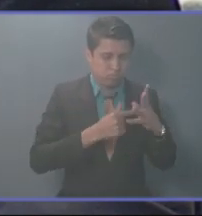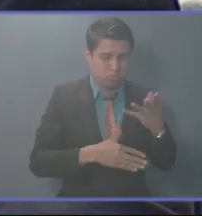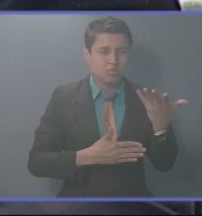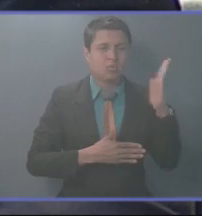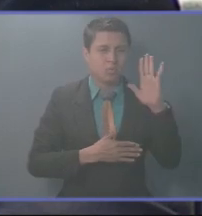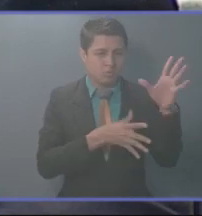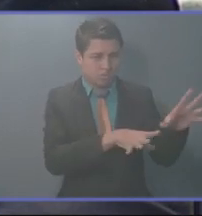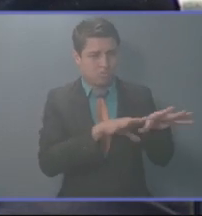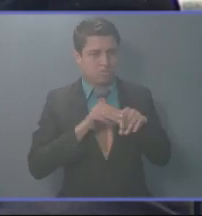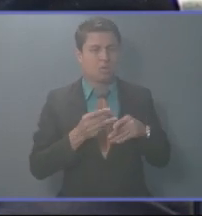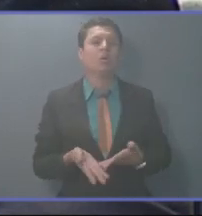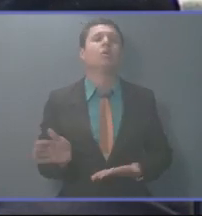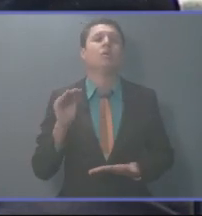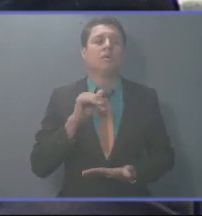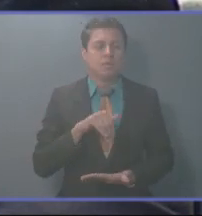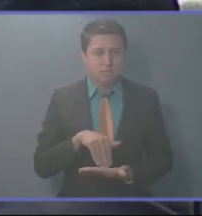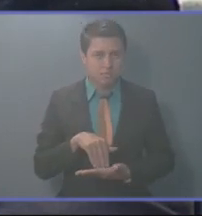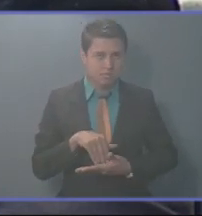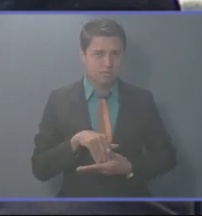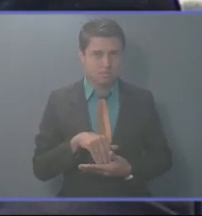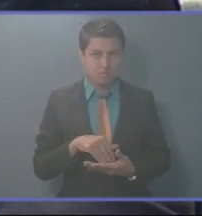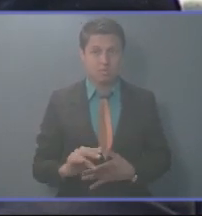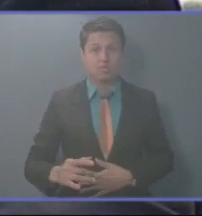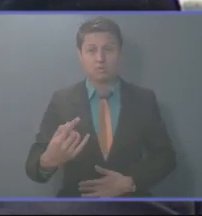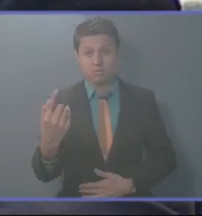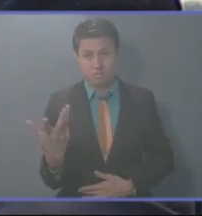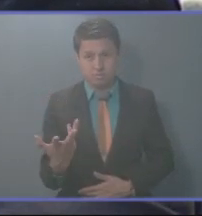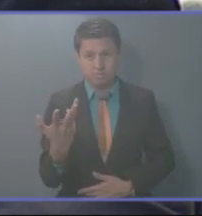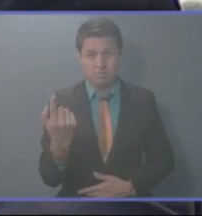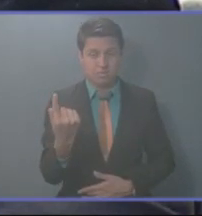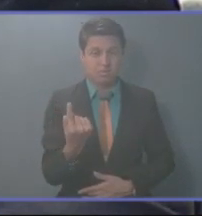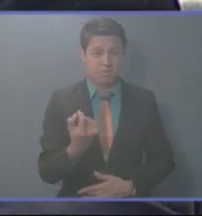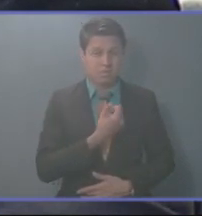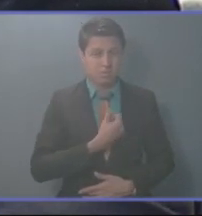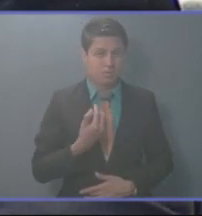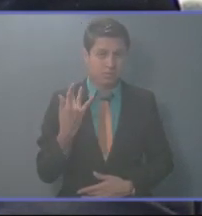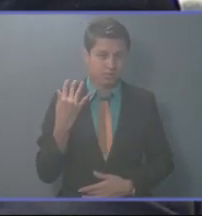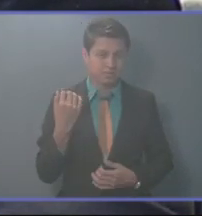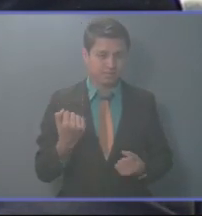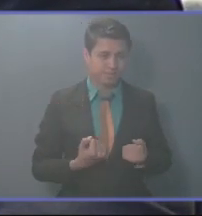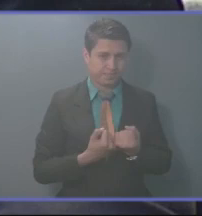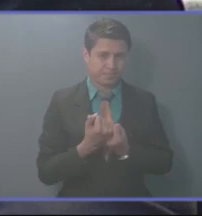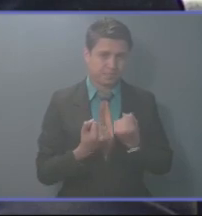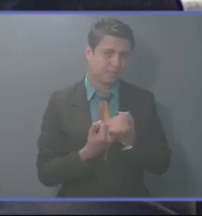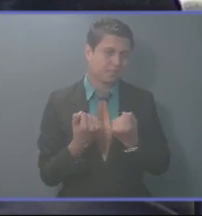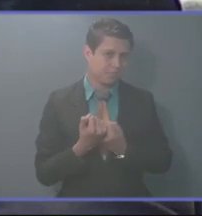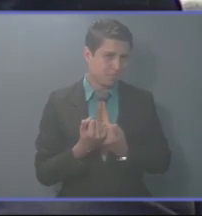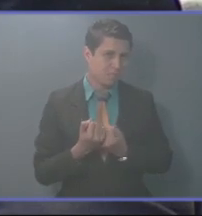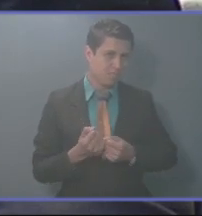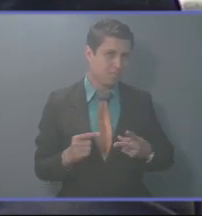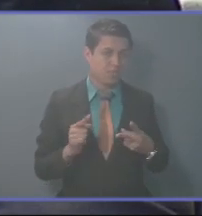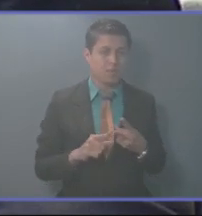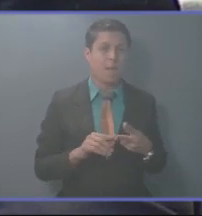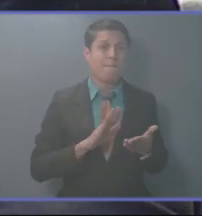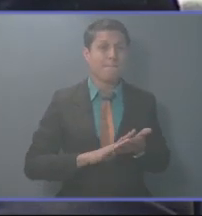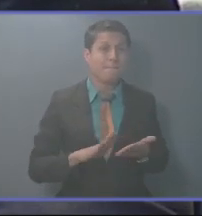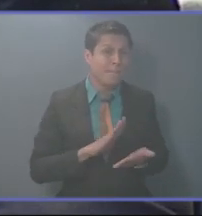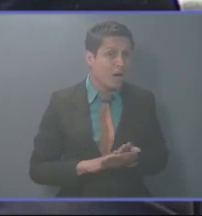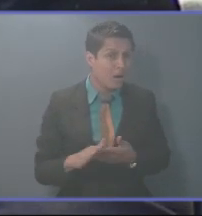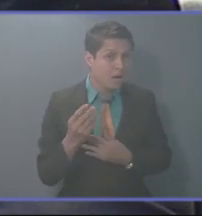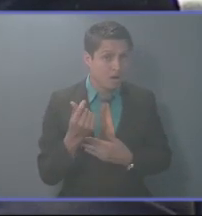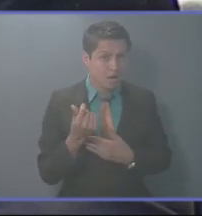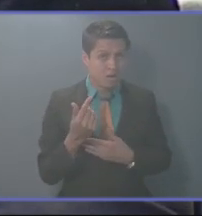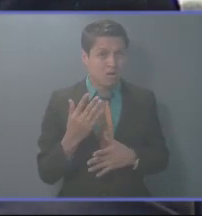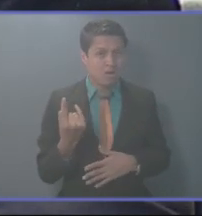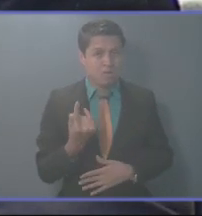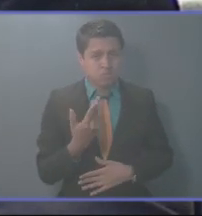conculcados. 2. El resarcimiento. 3. La compensación de los daños ocasionados. 4. La indemnización de daños y